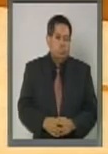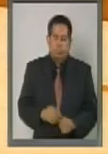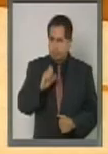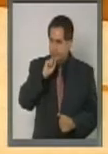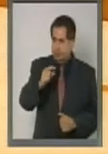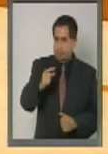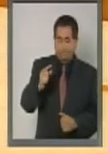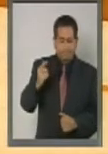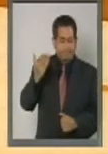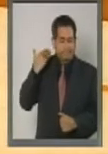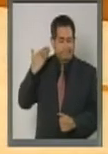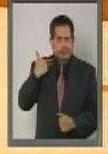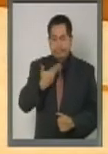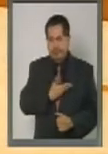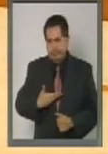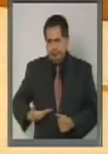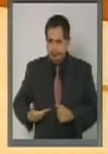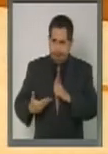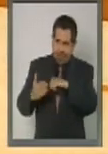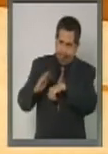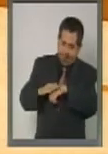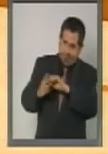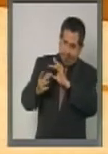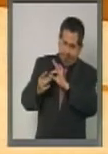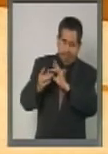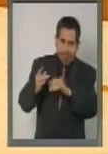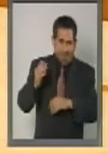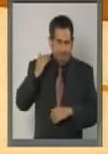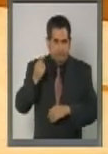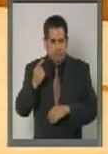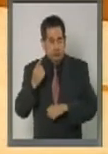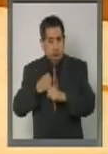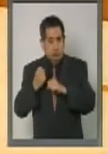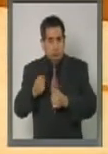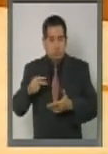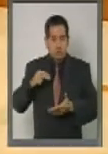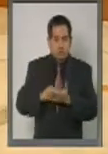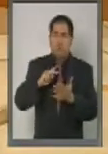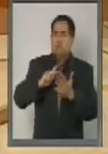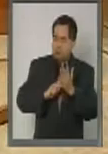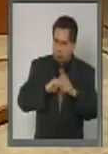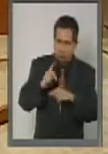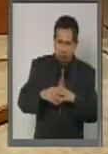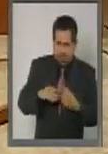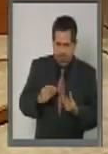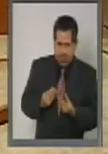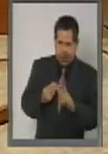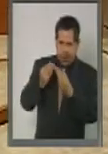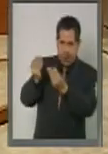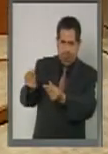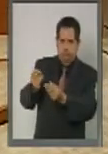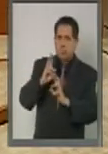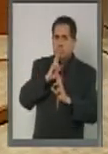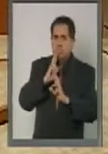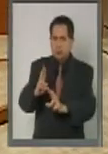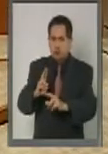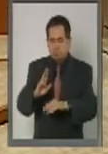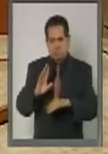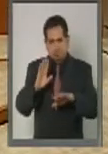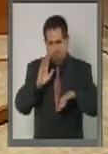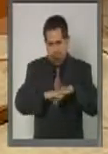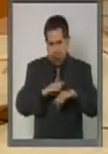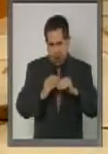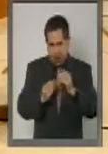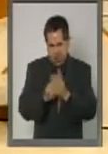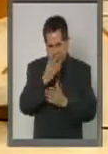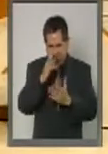hice en la comparecencia a principios del año, me permito entregar a usted un reporte actualizado